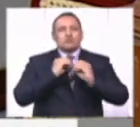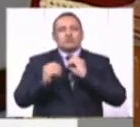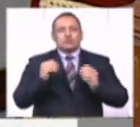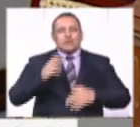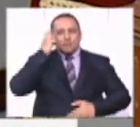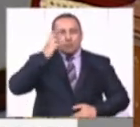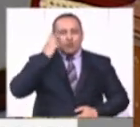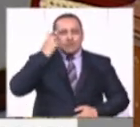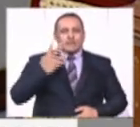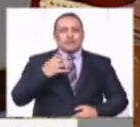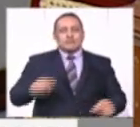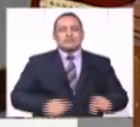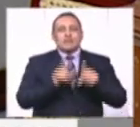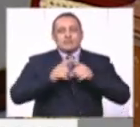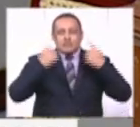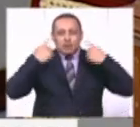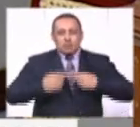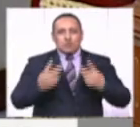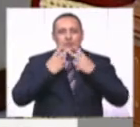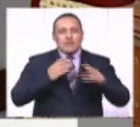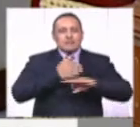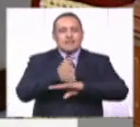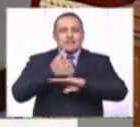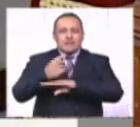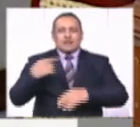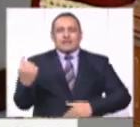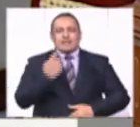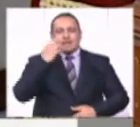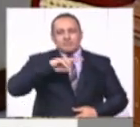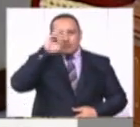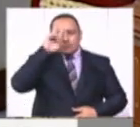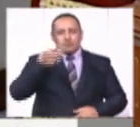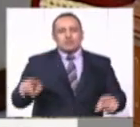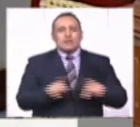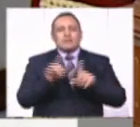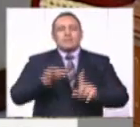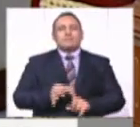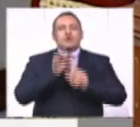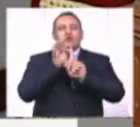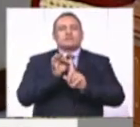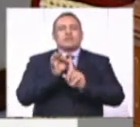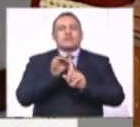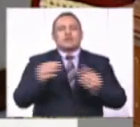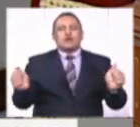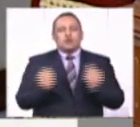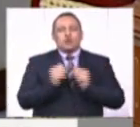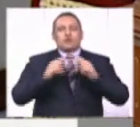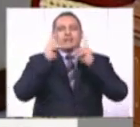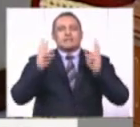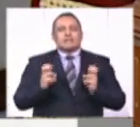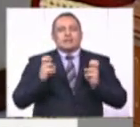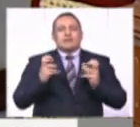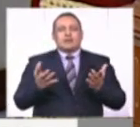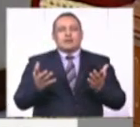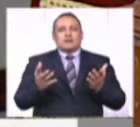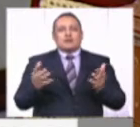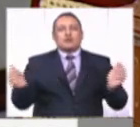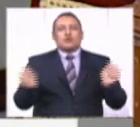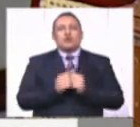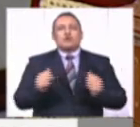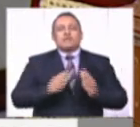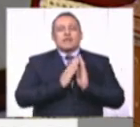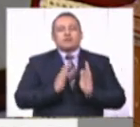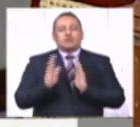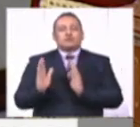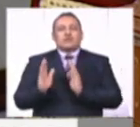de políticas estrategias e intervenciones nacionales priorizadas en el marco del